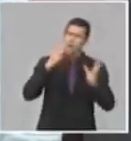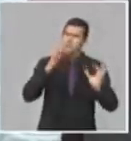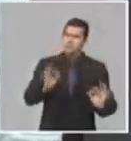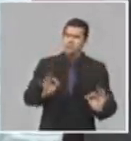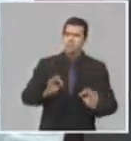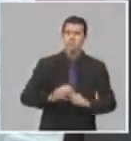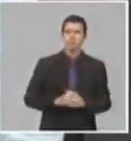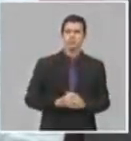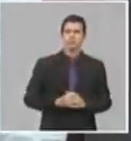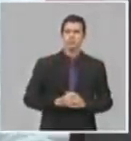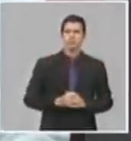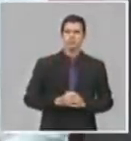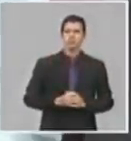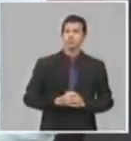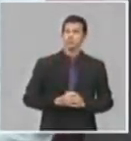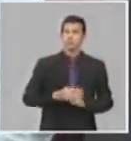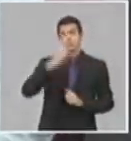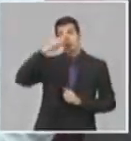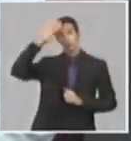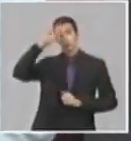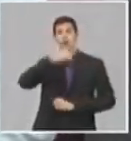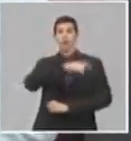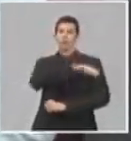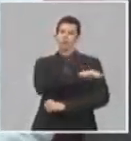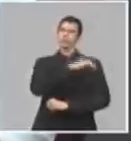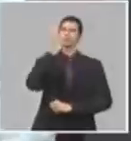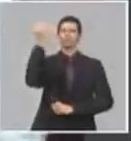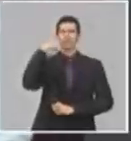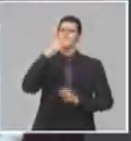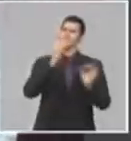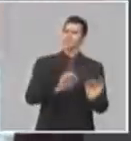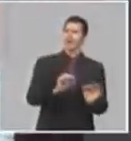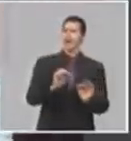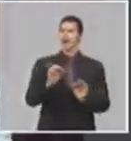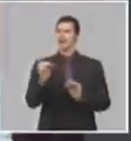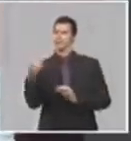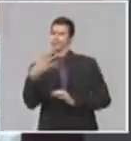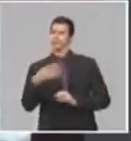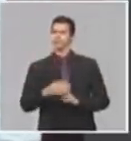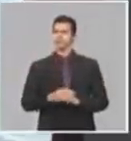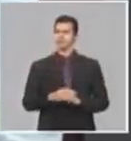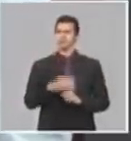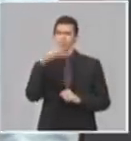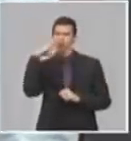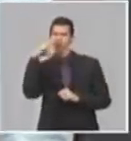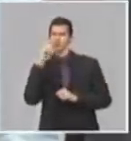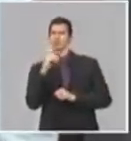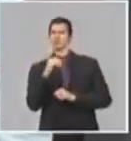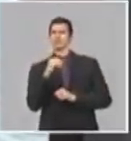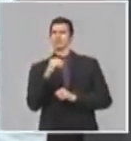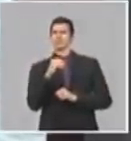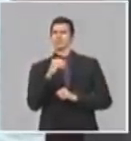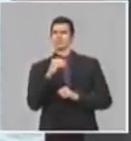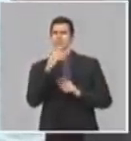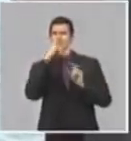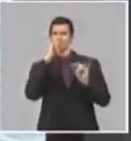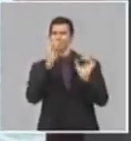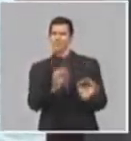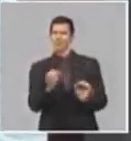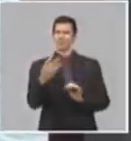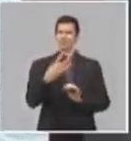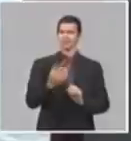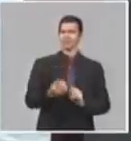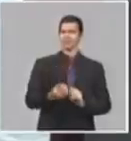legítimo de lo falso cuando participa activamente en lo que hacemos para defender y fortalecer a la nación frente